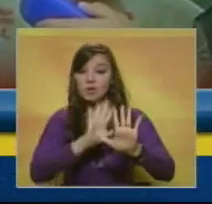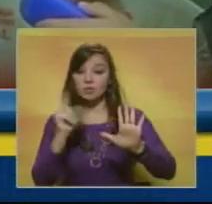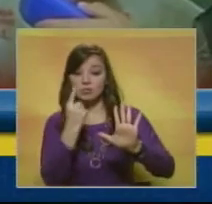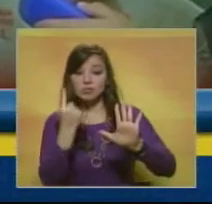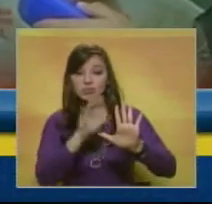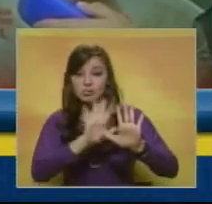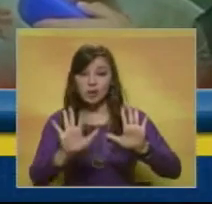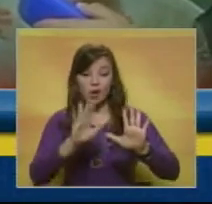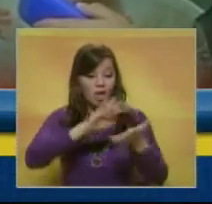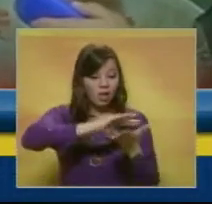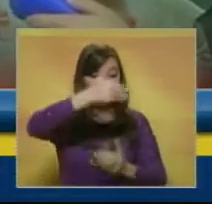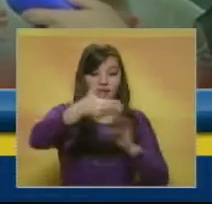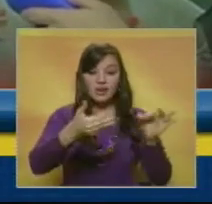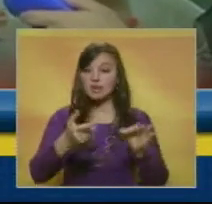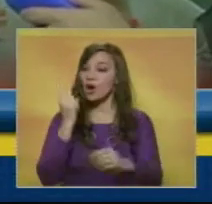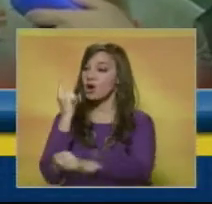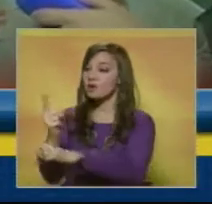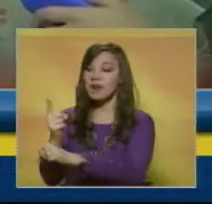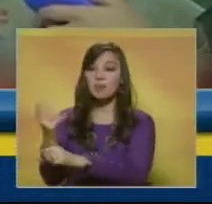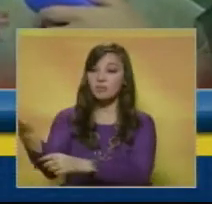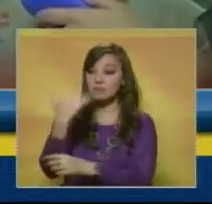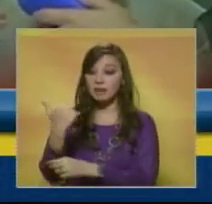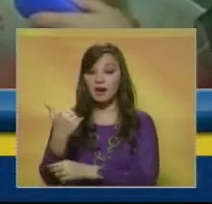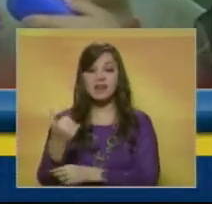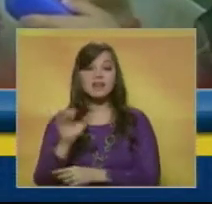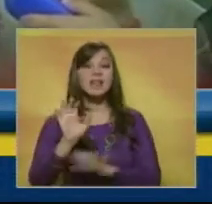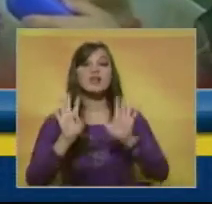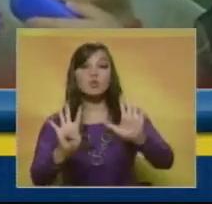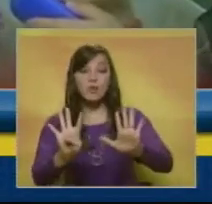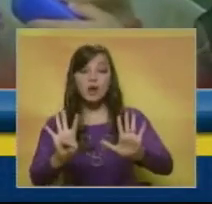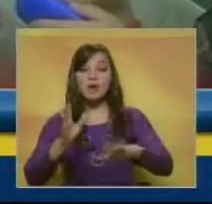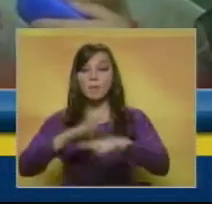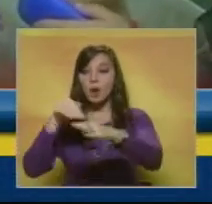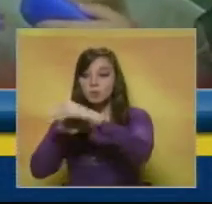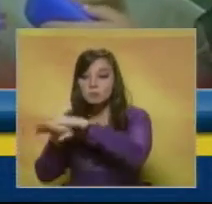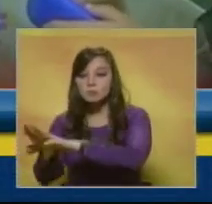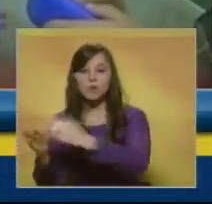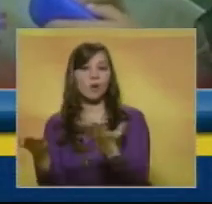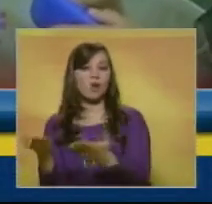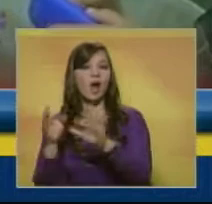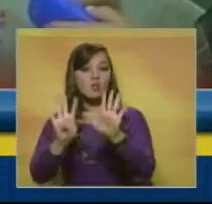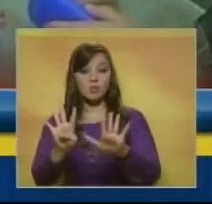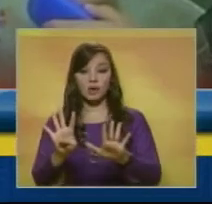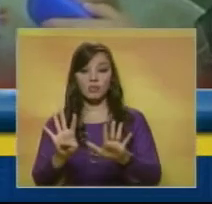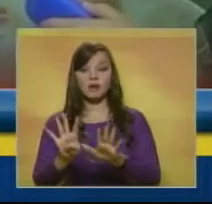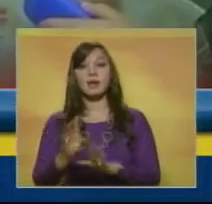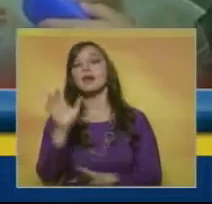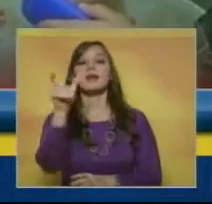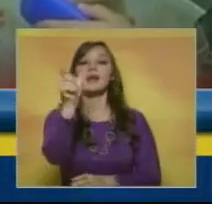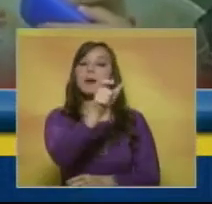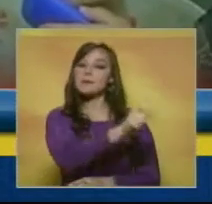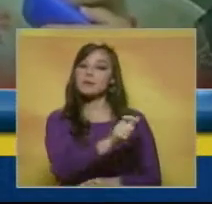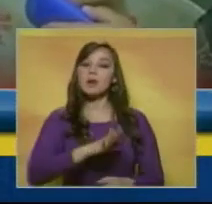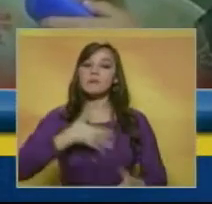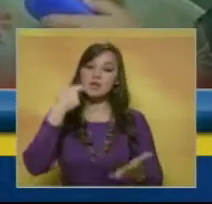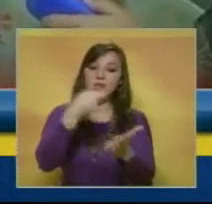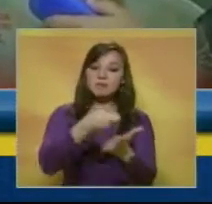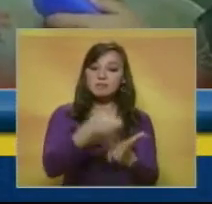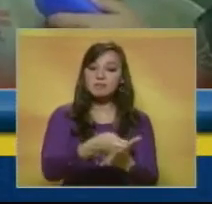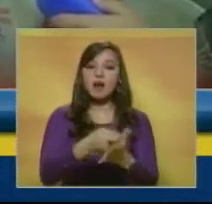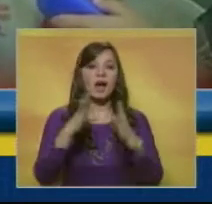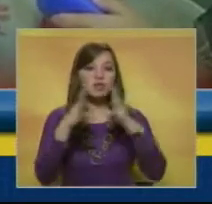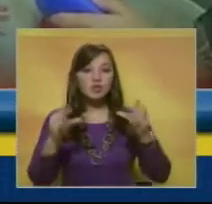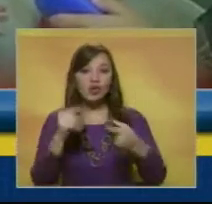de inmediato a que se colocaran las 9 de una forma eficiente para que las personas pudieran cancelar todos los productos que iban a adquirir